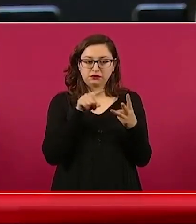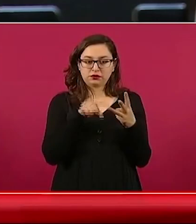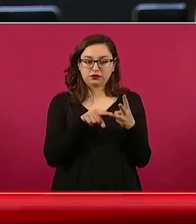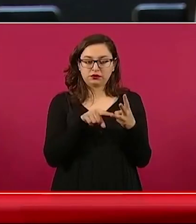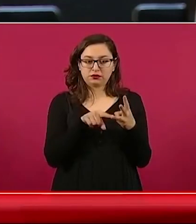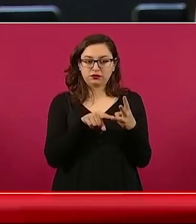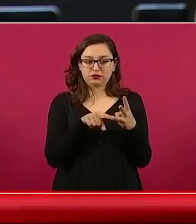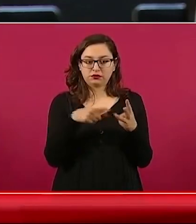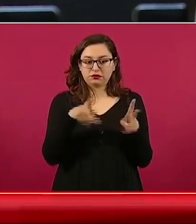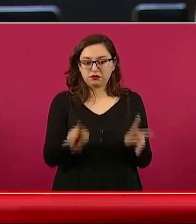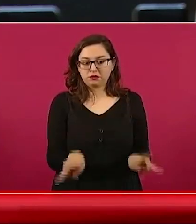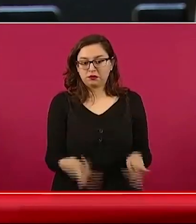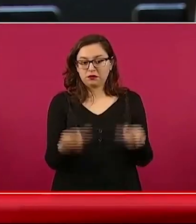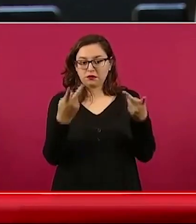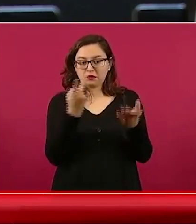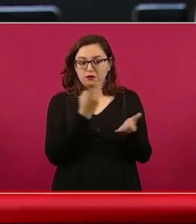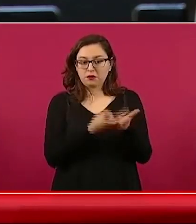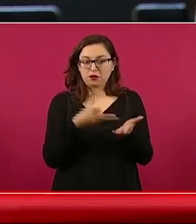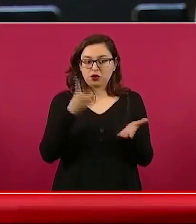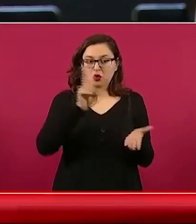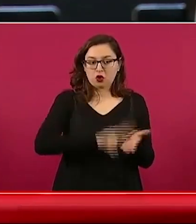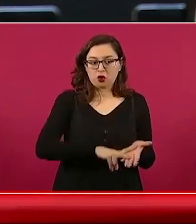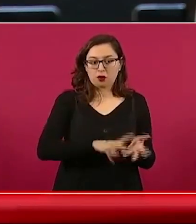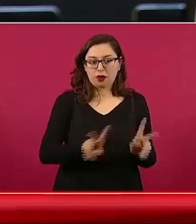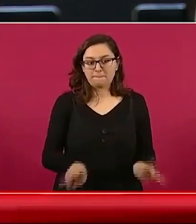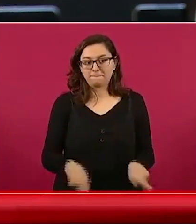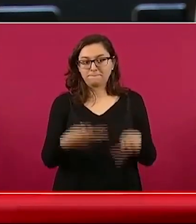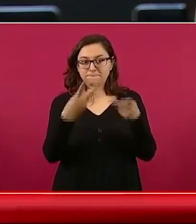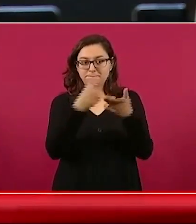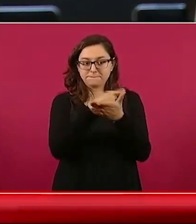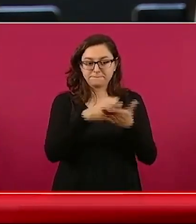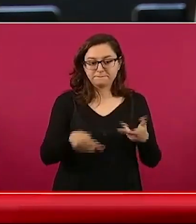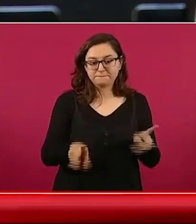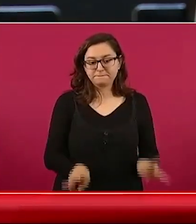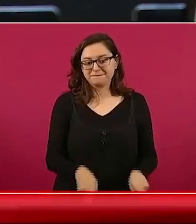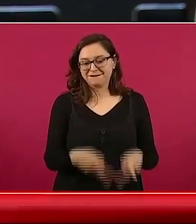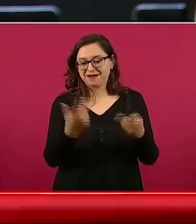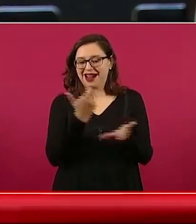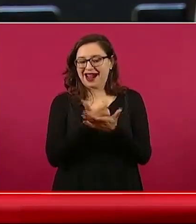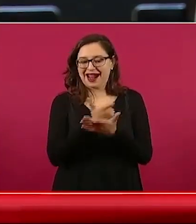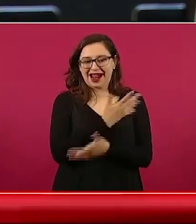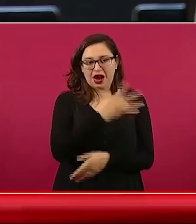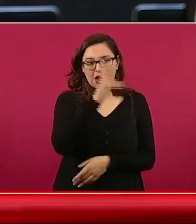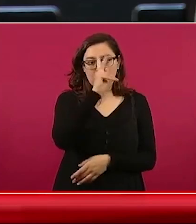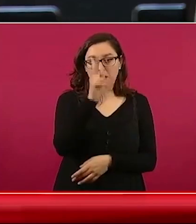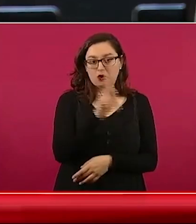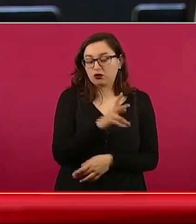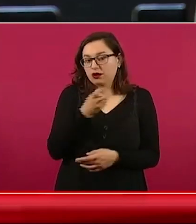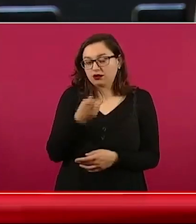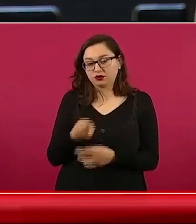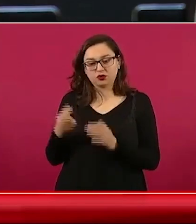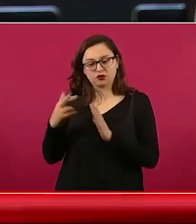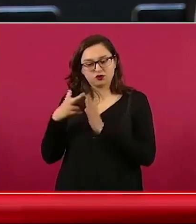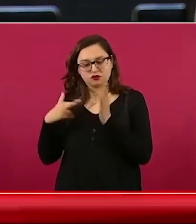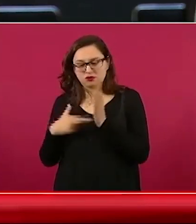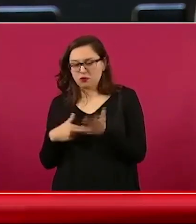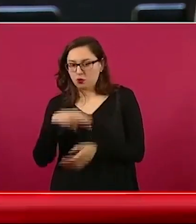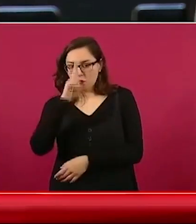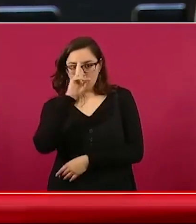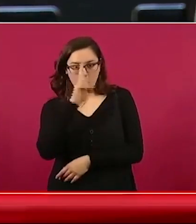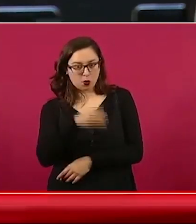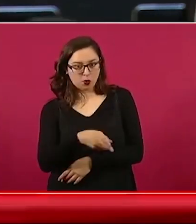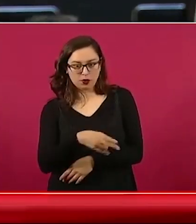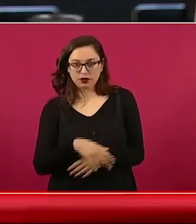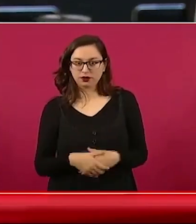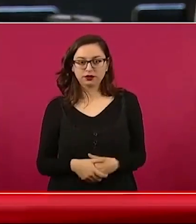el sobreprecio de los jugadores que los compran y los venden en un precio altísimo en México. Dice, esto